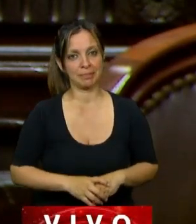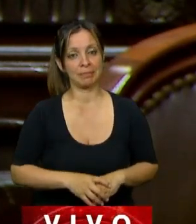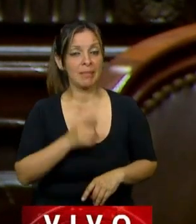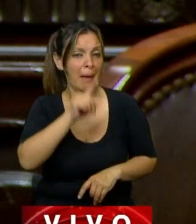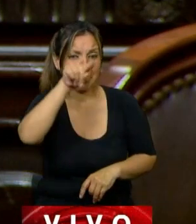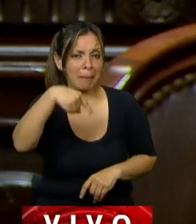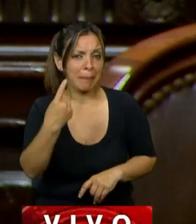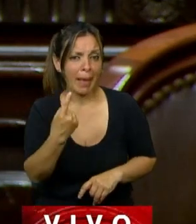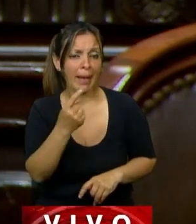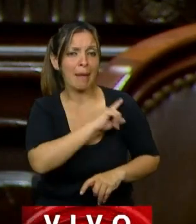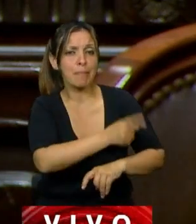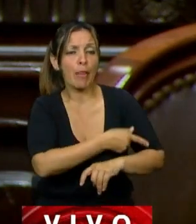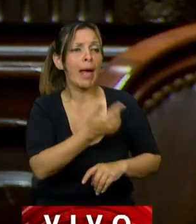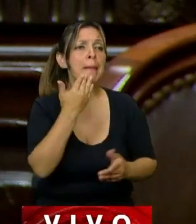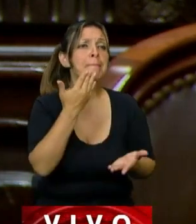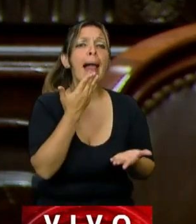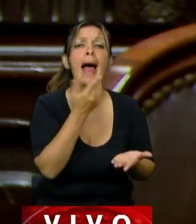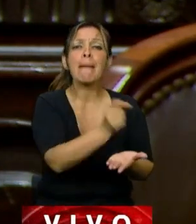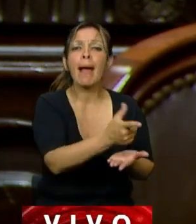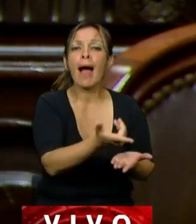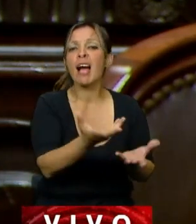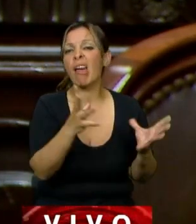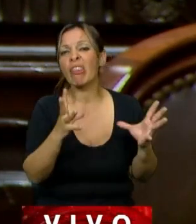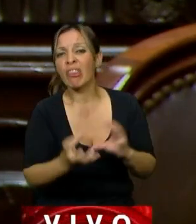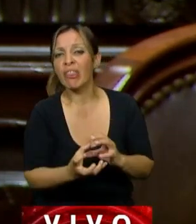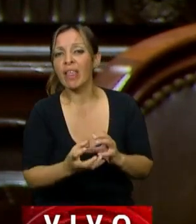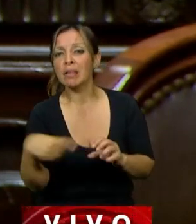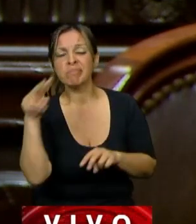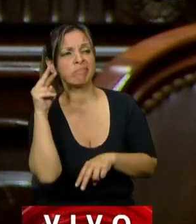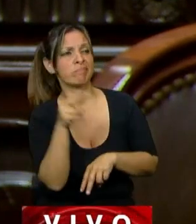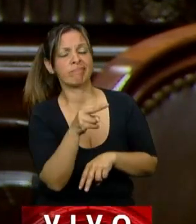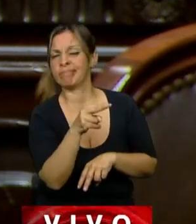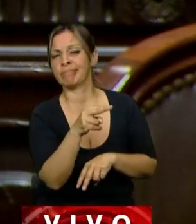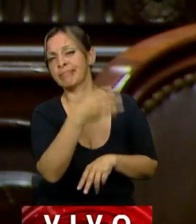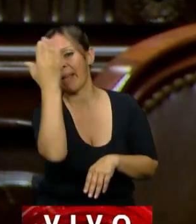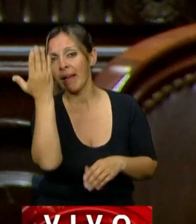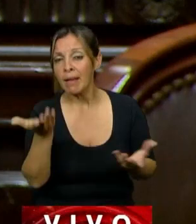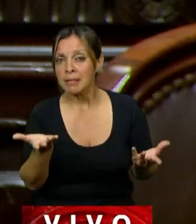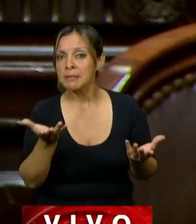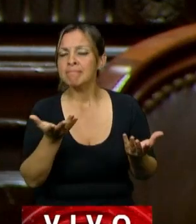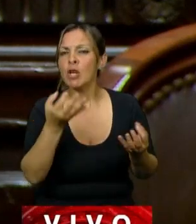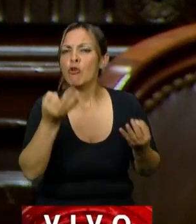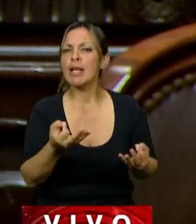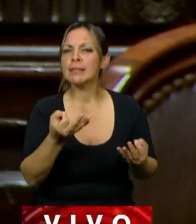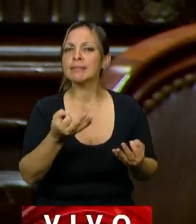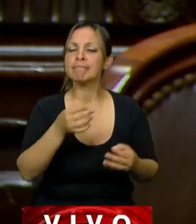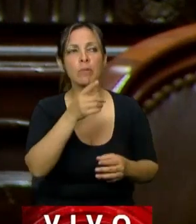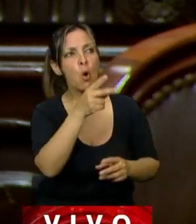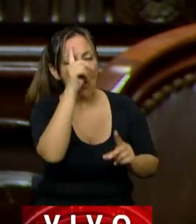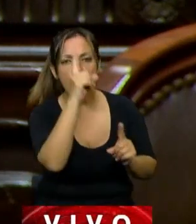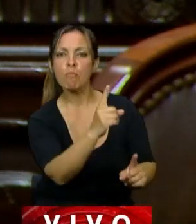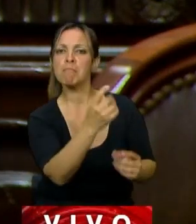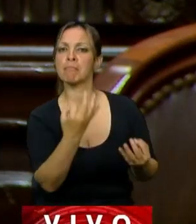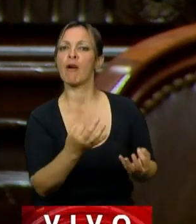degrada el poder de la palabra, se pone en tela de juicio la legitimidad del accionar